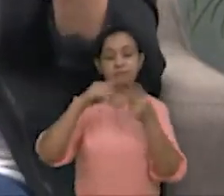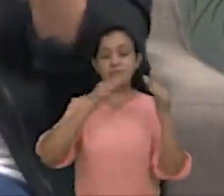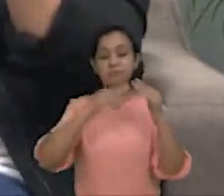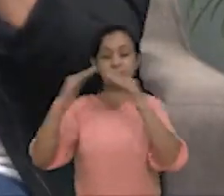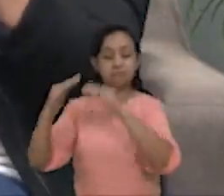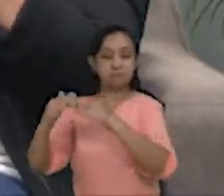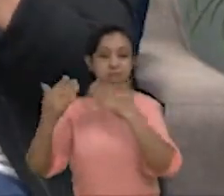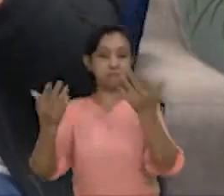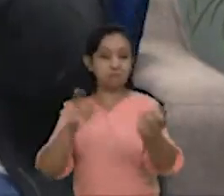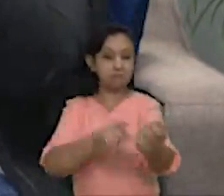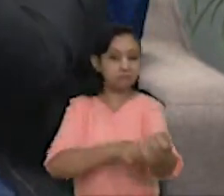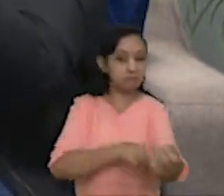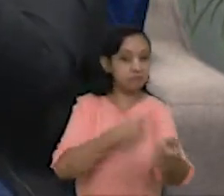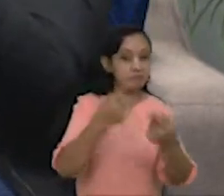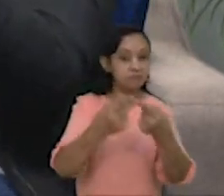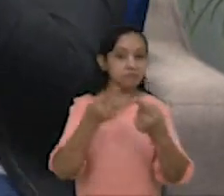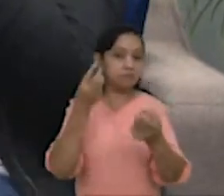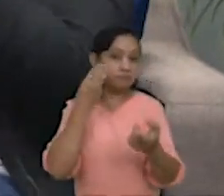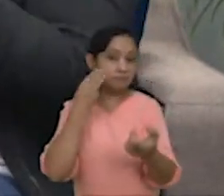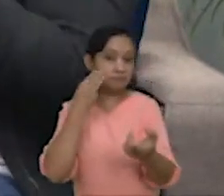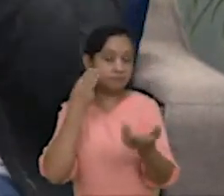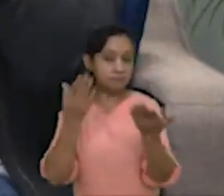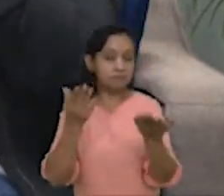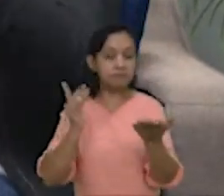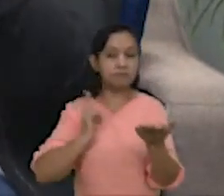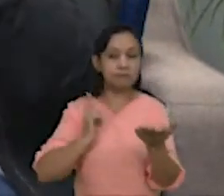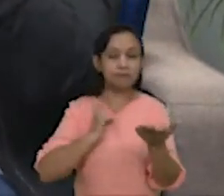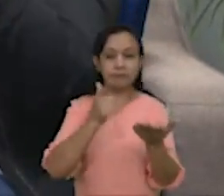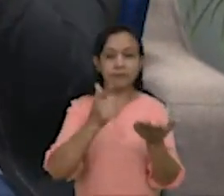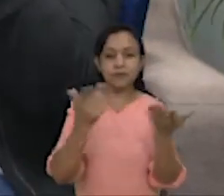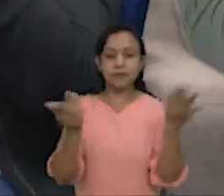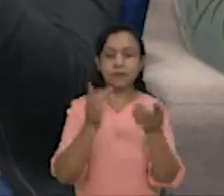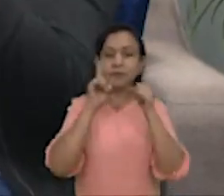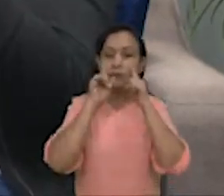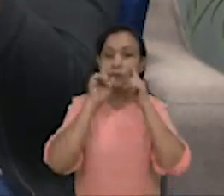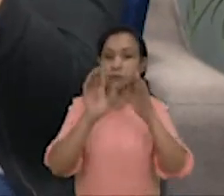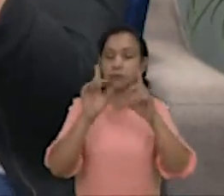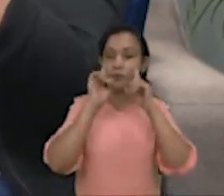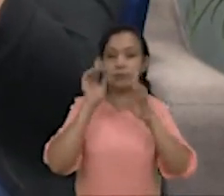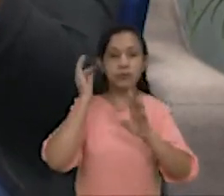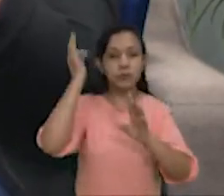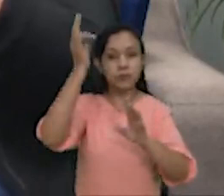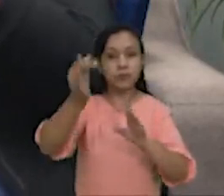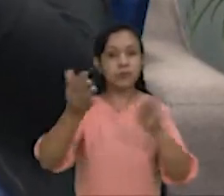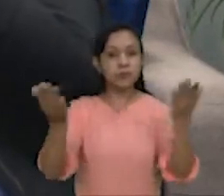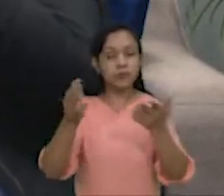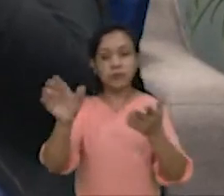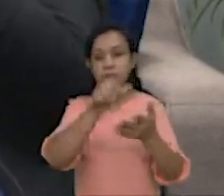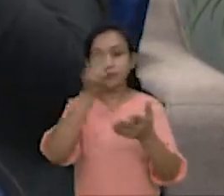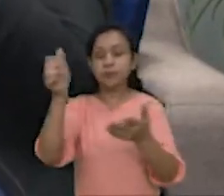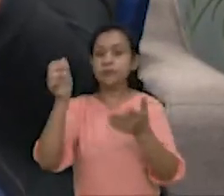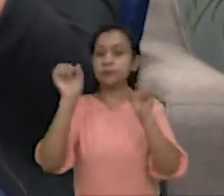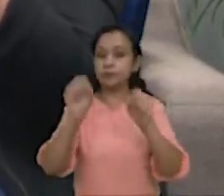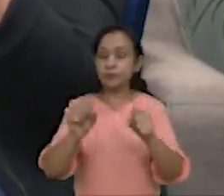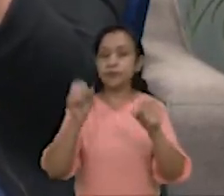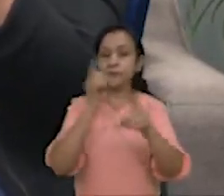o a lo mejor es tu hermano, o a lo mejor es tu mamá. Entonces tenés el aquello de cuidado con las noticias falsas, pero tenés otra creencia